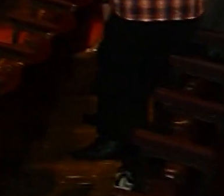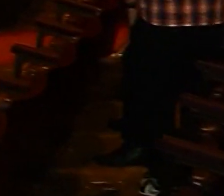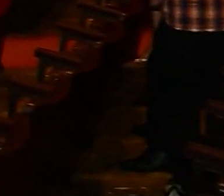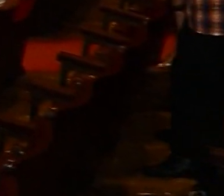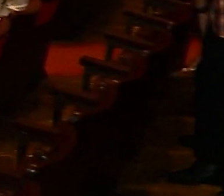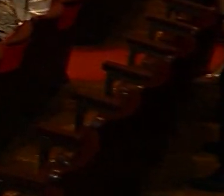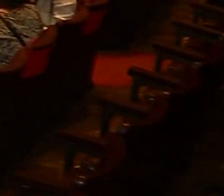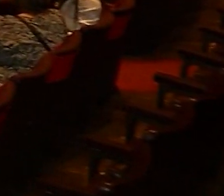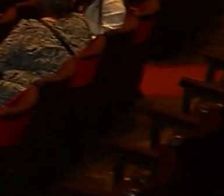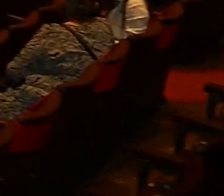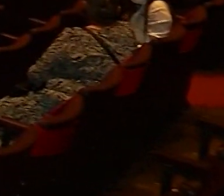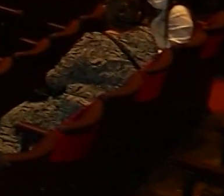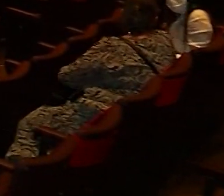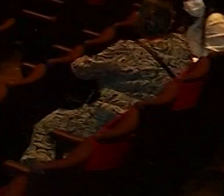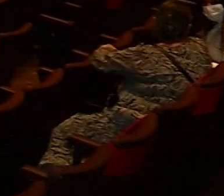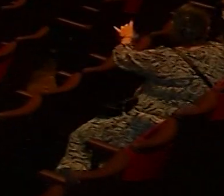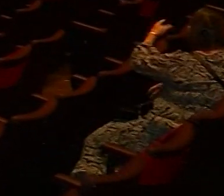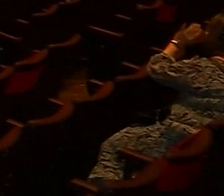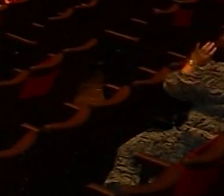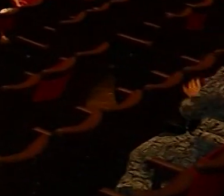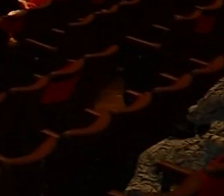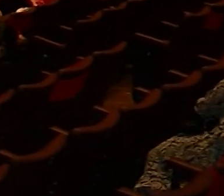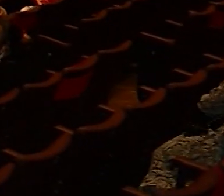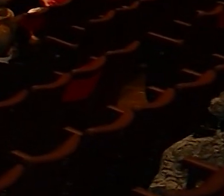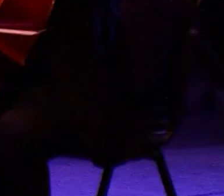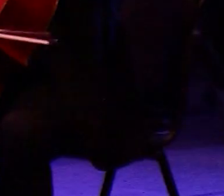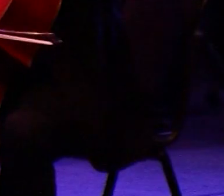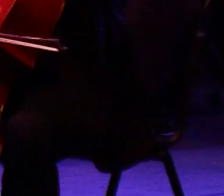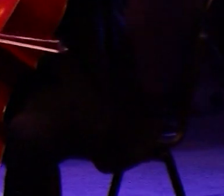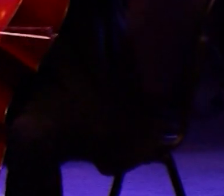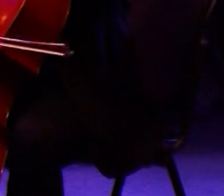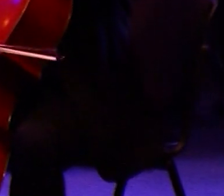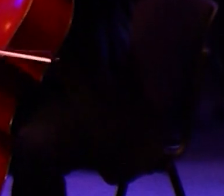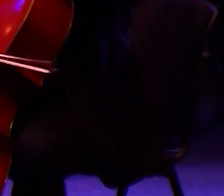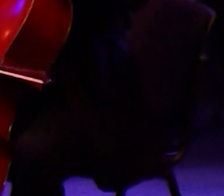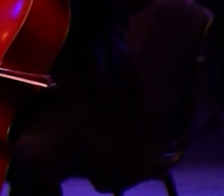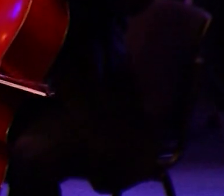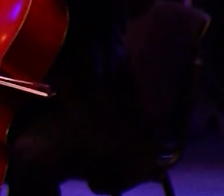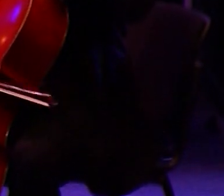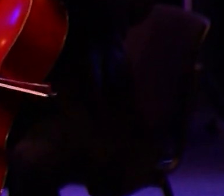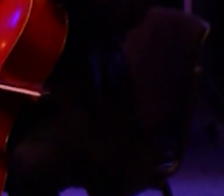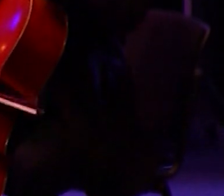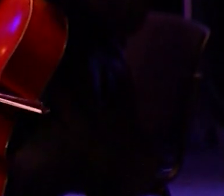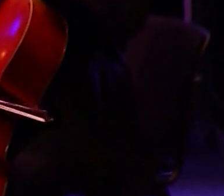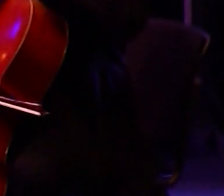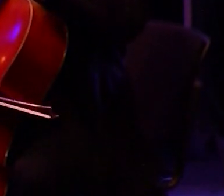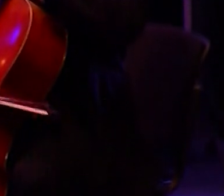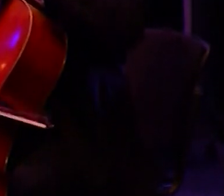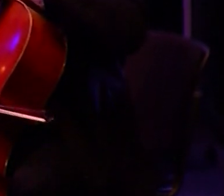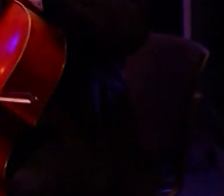para mantener vivo el arte, ya que tener sala es vital para este tipo de actividad cultural.